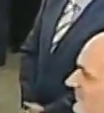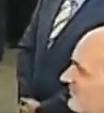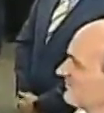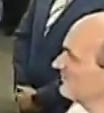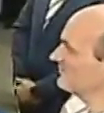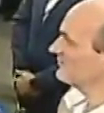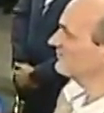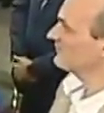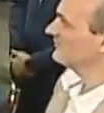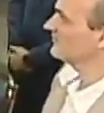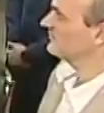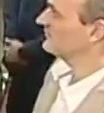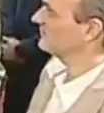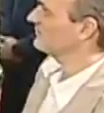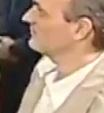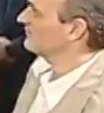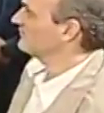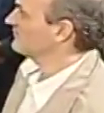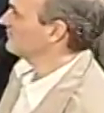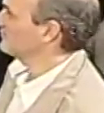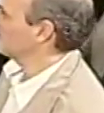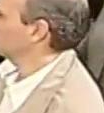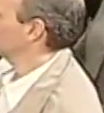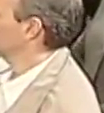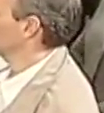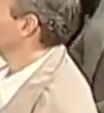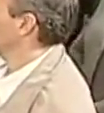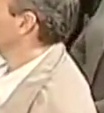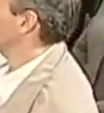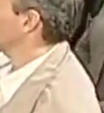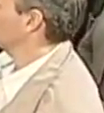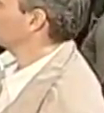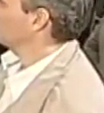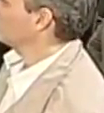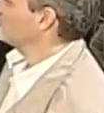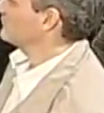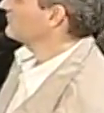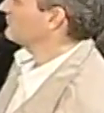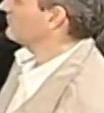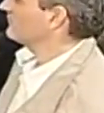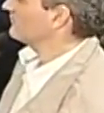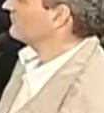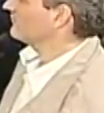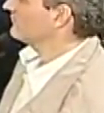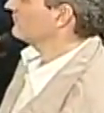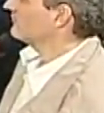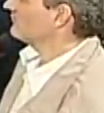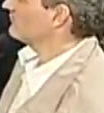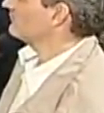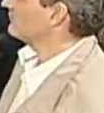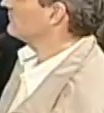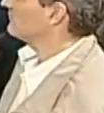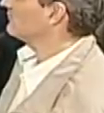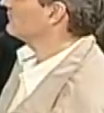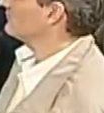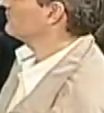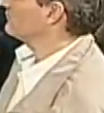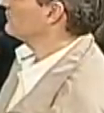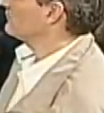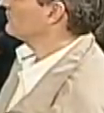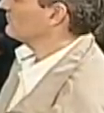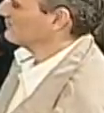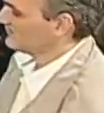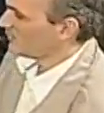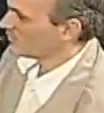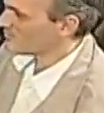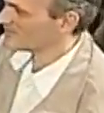las regiones de nuestro país. Este Consejo Federal de Gobierno es para lograr la articulación, comunicación